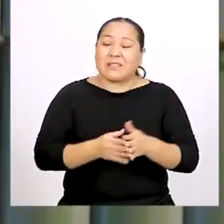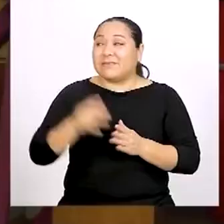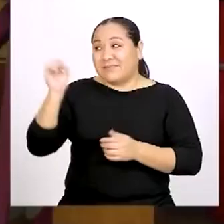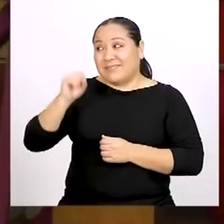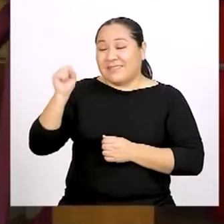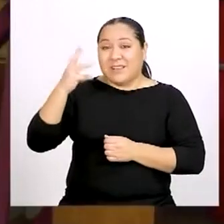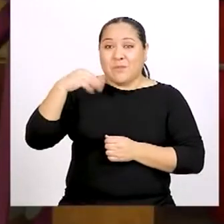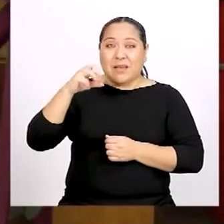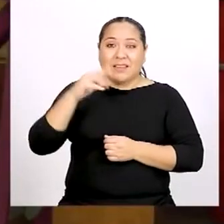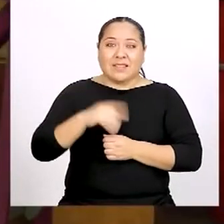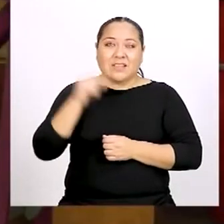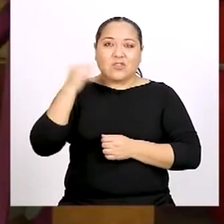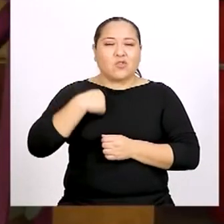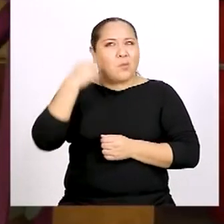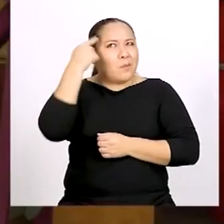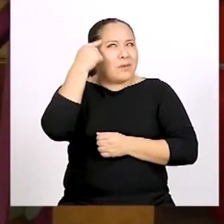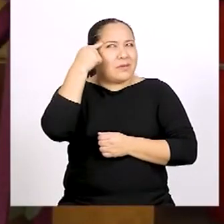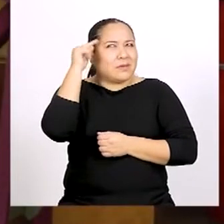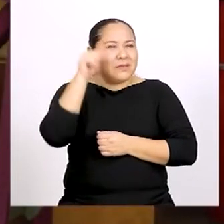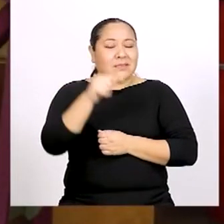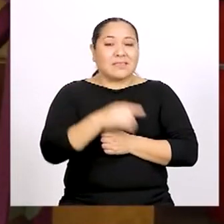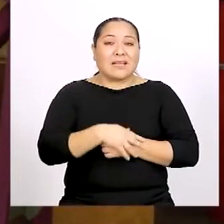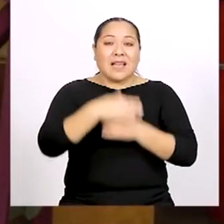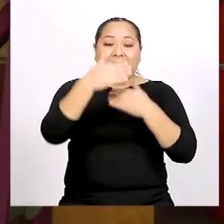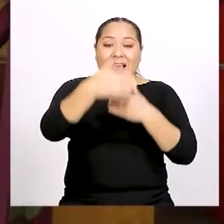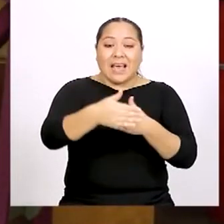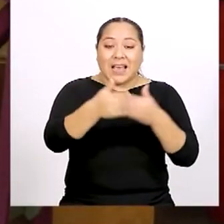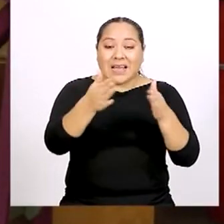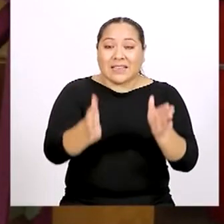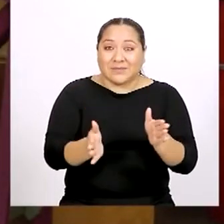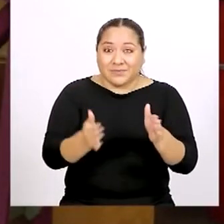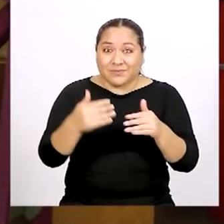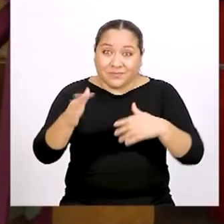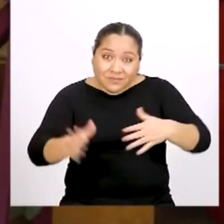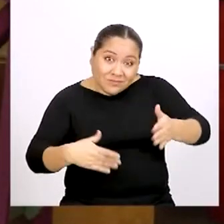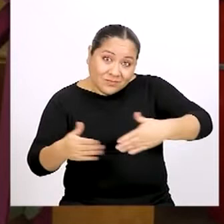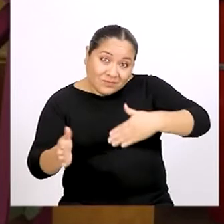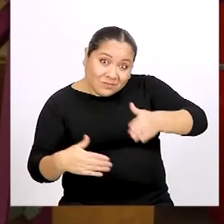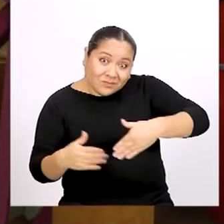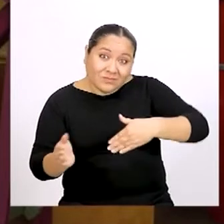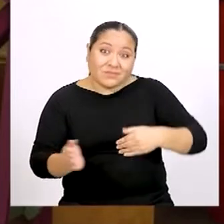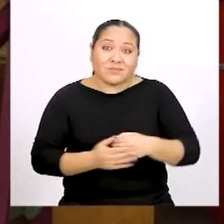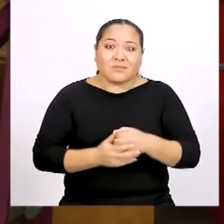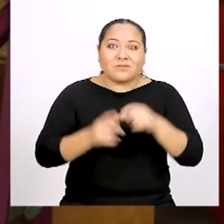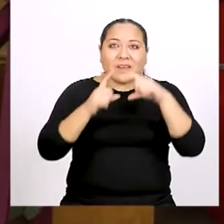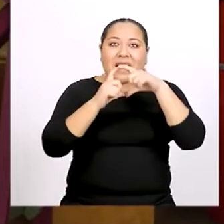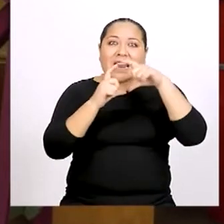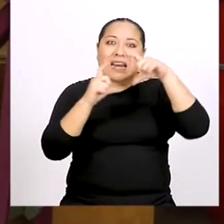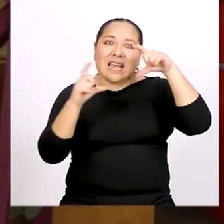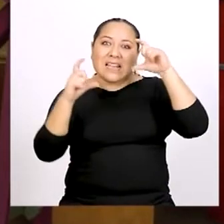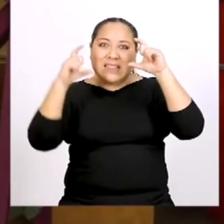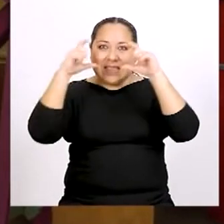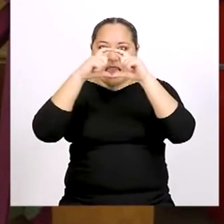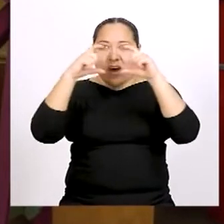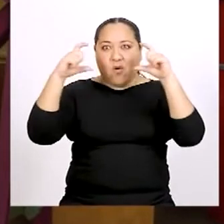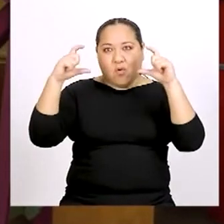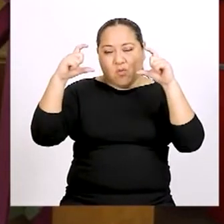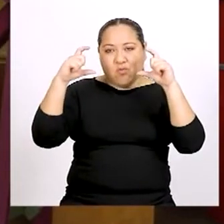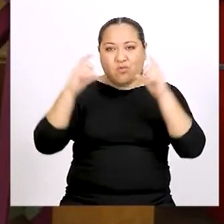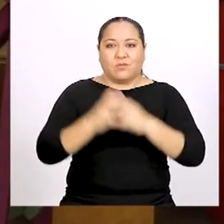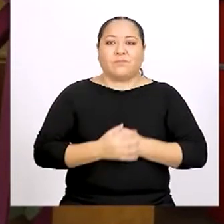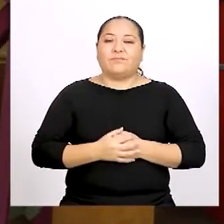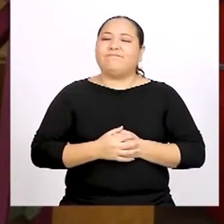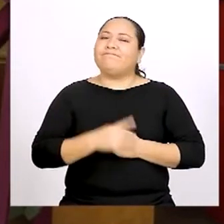cuadrados. Sí, Martina, es que los hice pensando en el cajón que tiene forma de rectángulo.